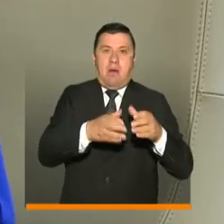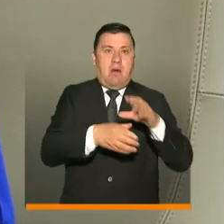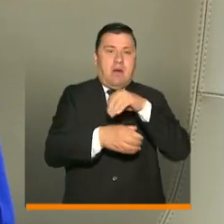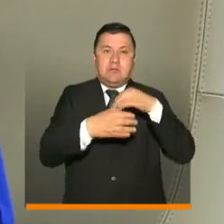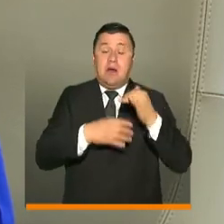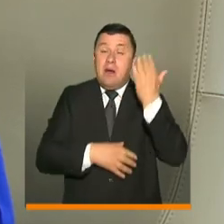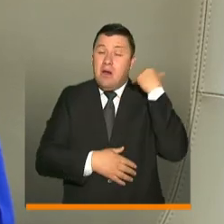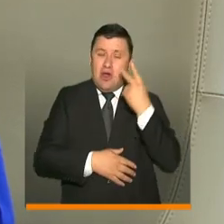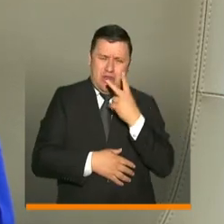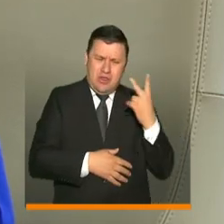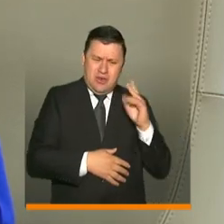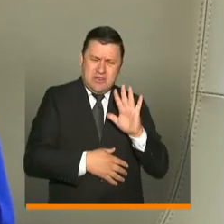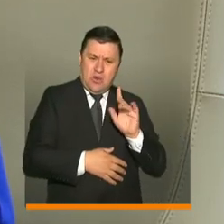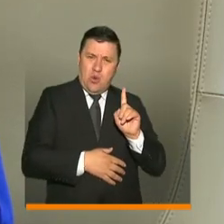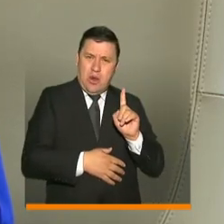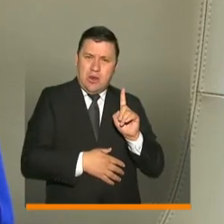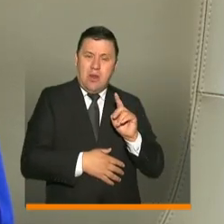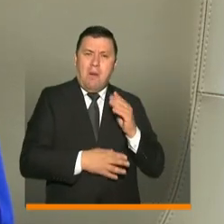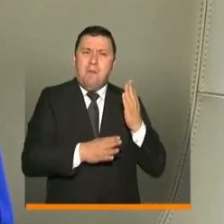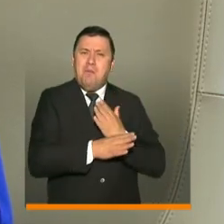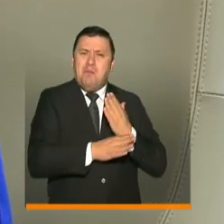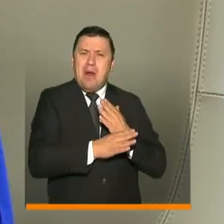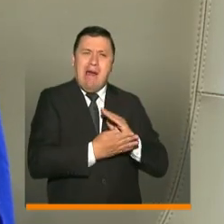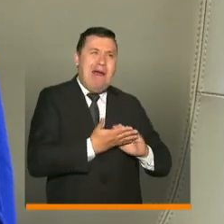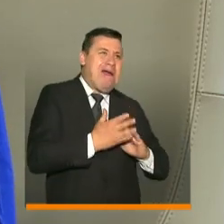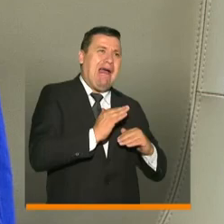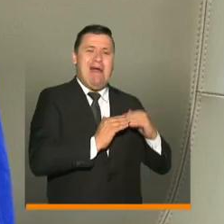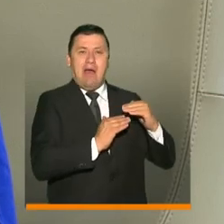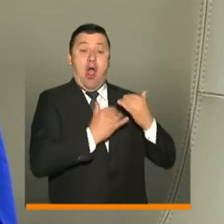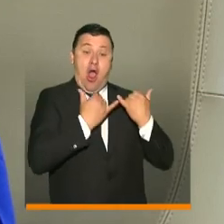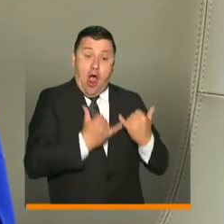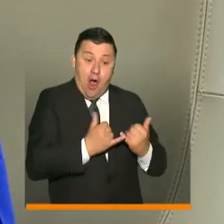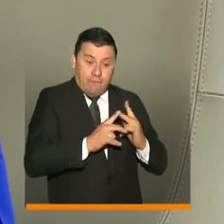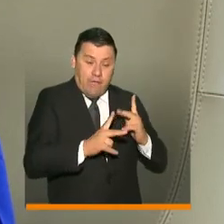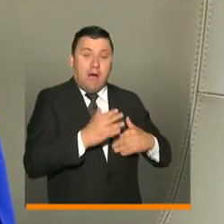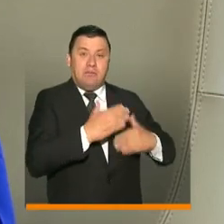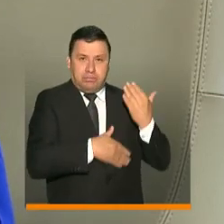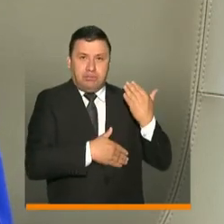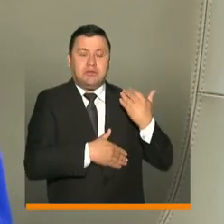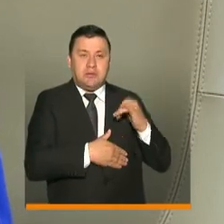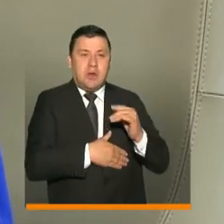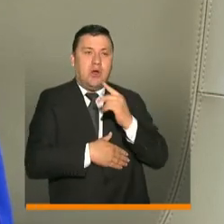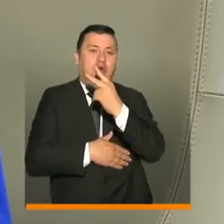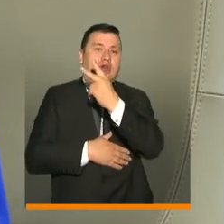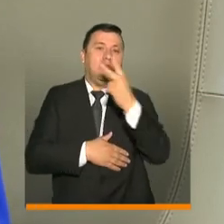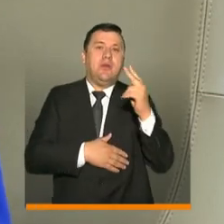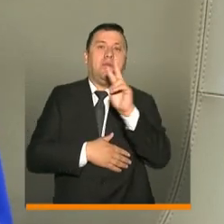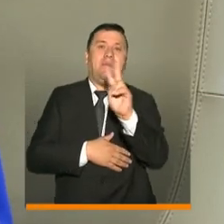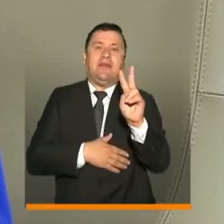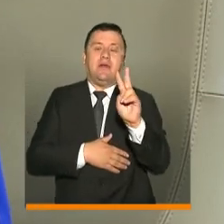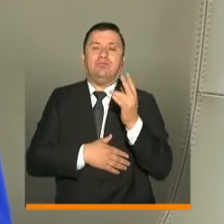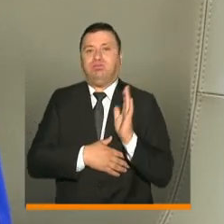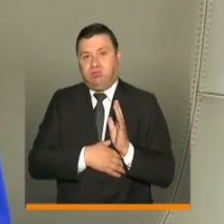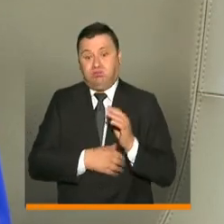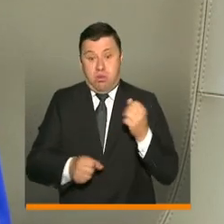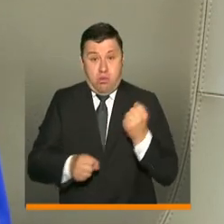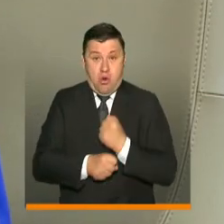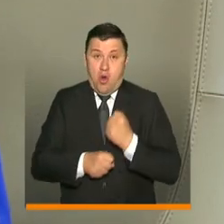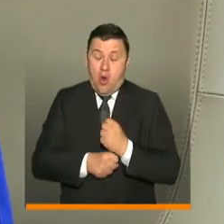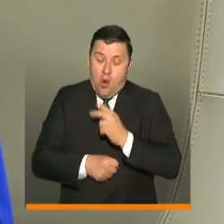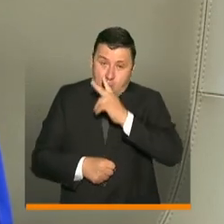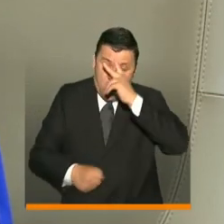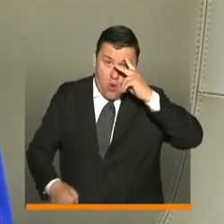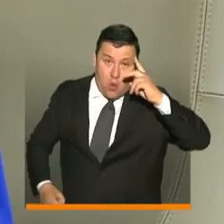que habían 251 con problemas de implementación. A hoy, presidente, ya se han reactivado 222. Este es un trabajo